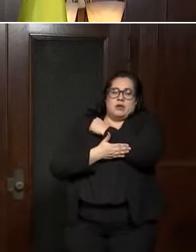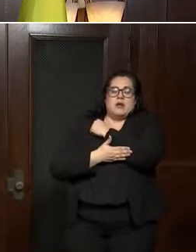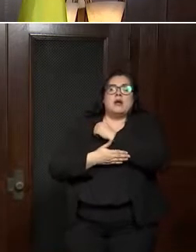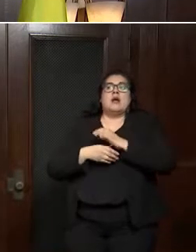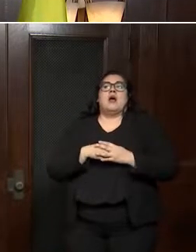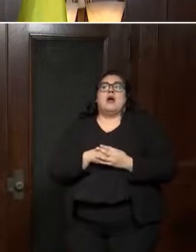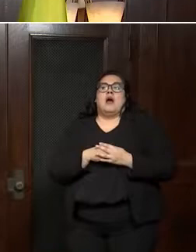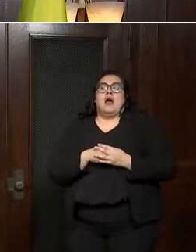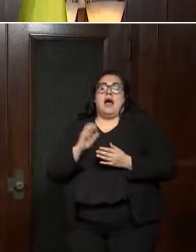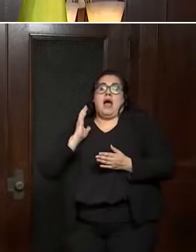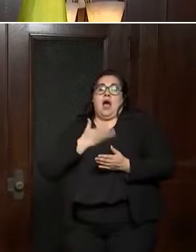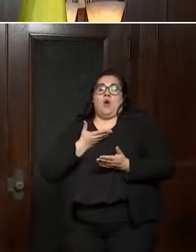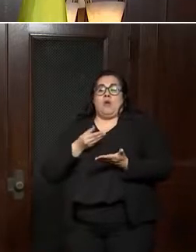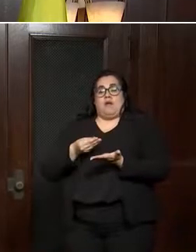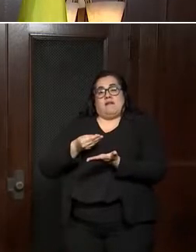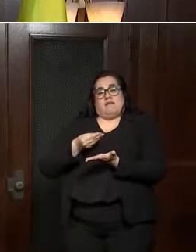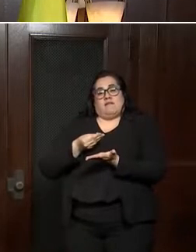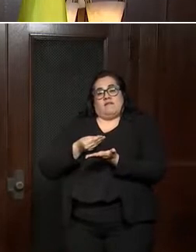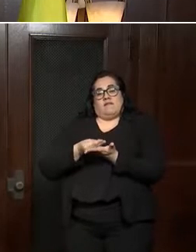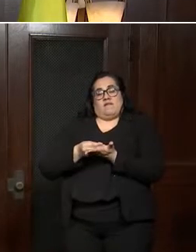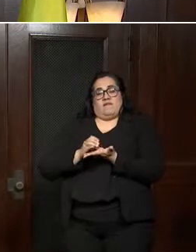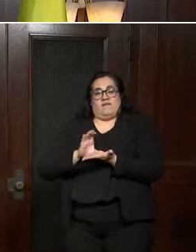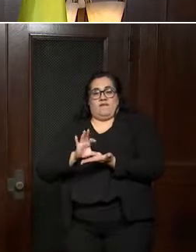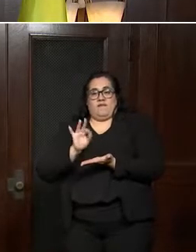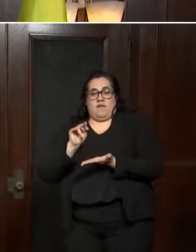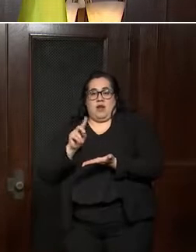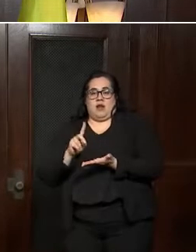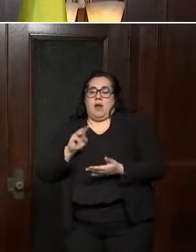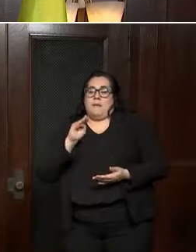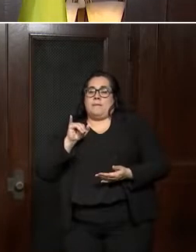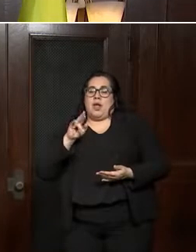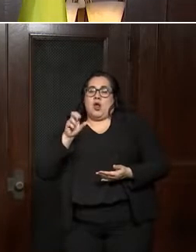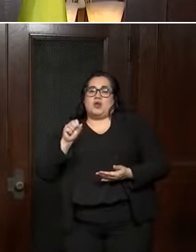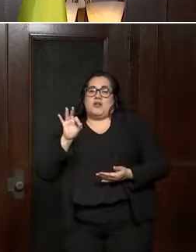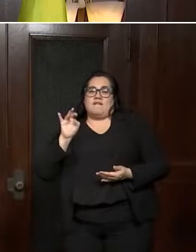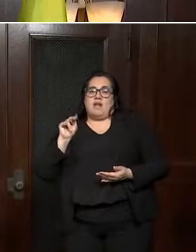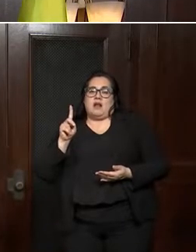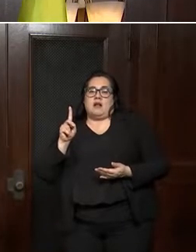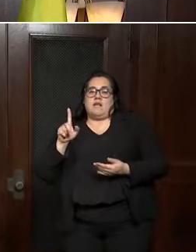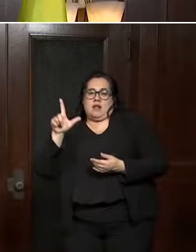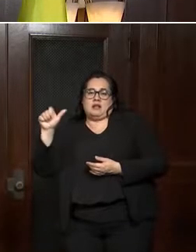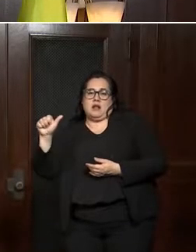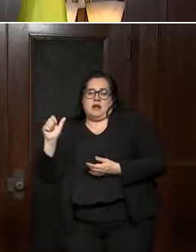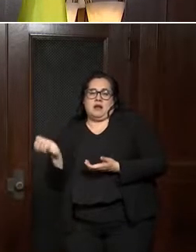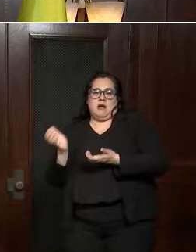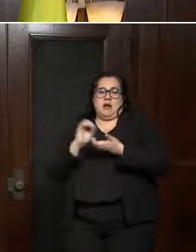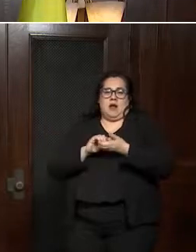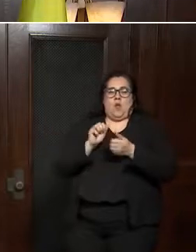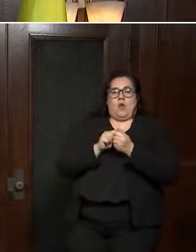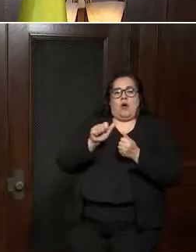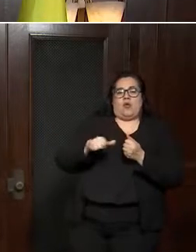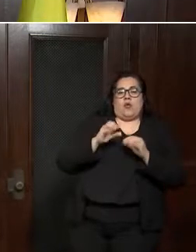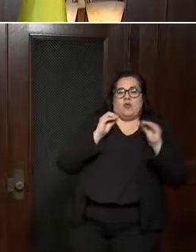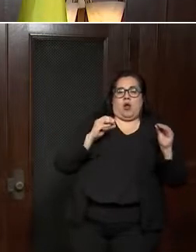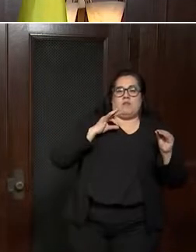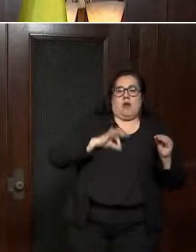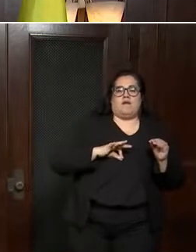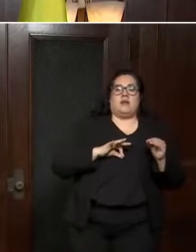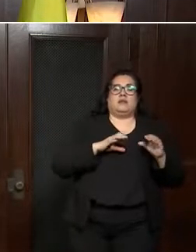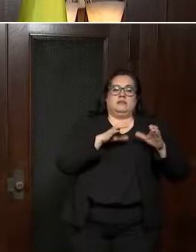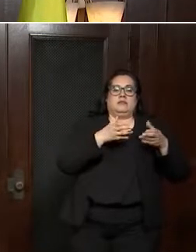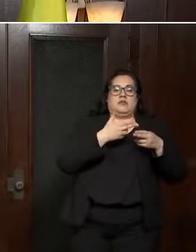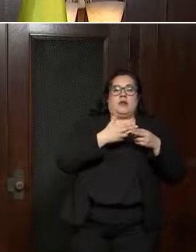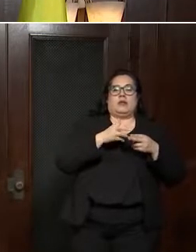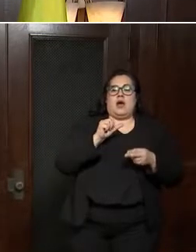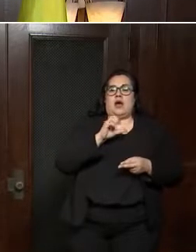Afortunadamente, nuestro fondo, Mayor's Fund de Los Ángeles, colaboró con mi grupo sin fines de lucro, Accelerator for